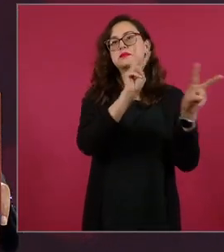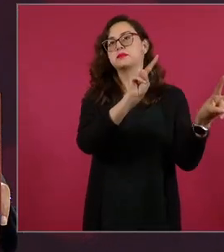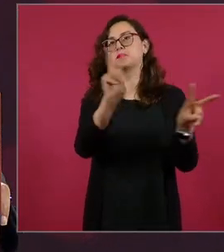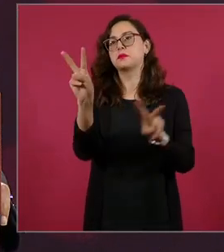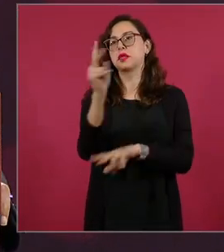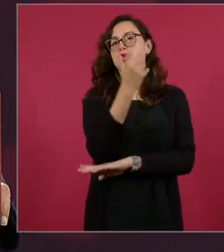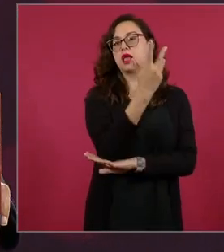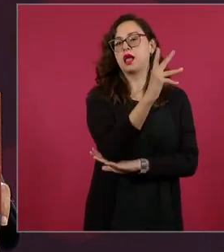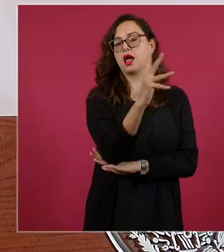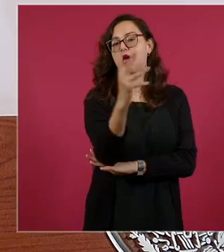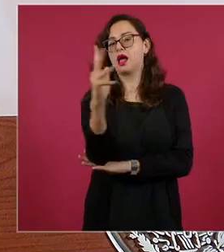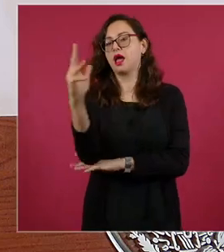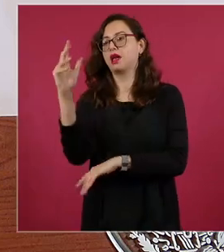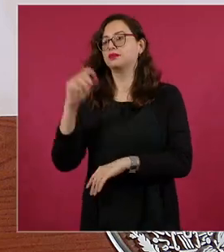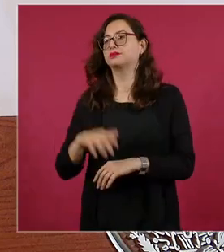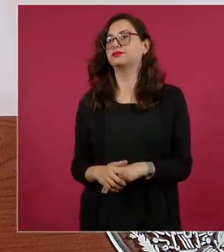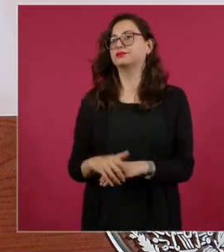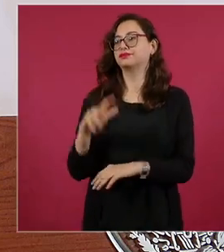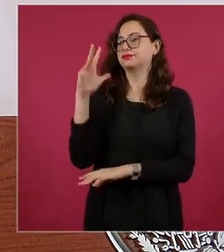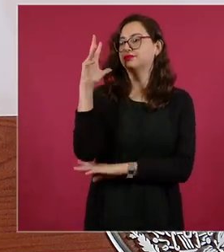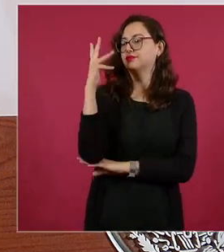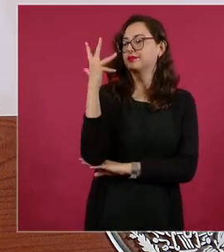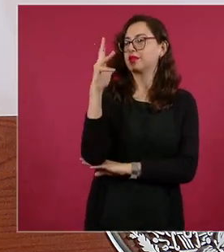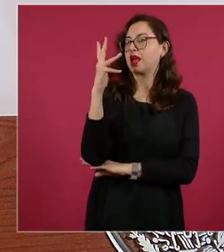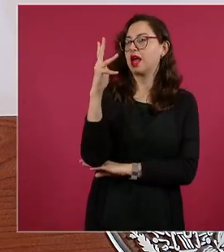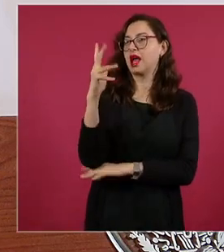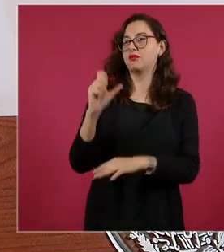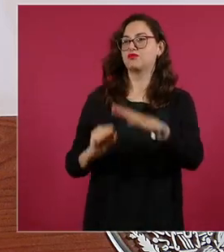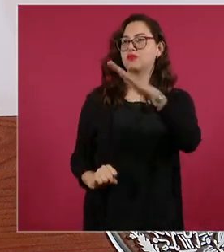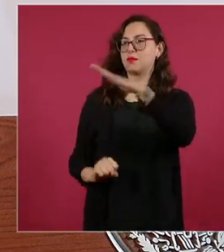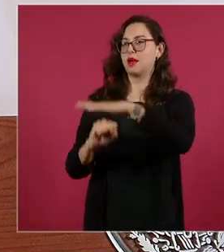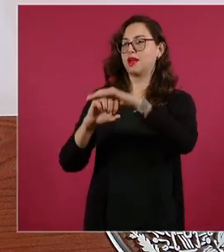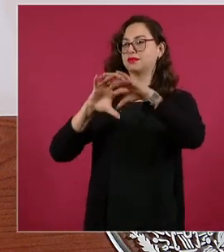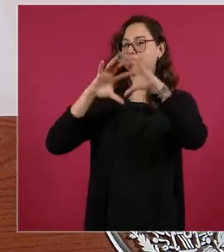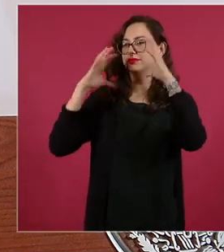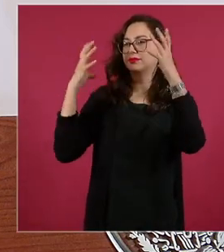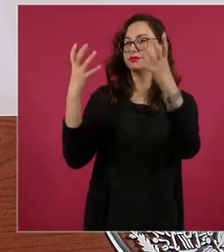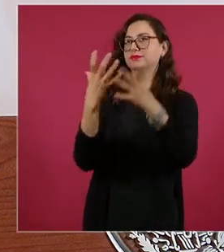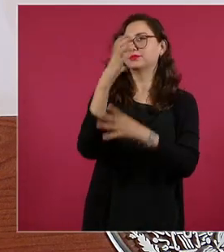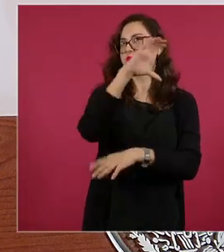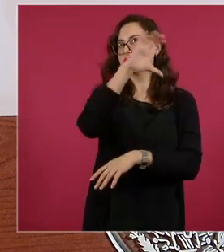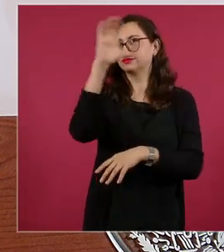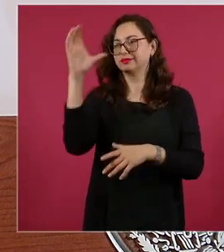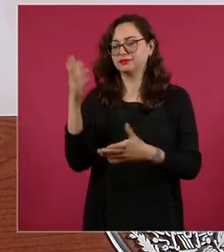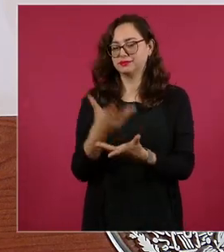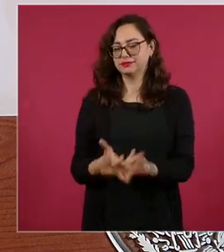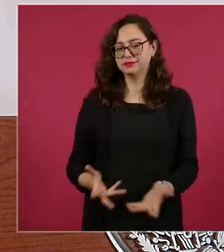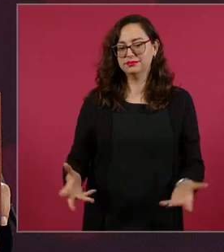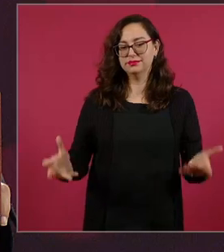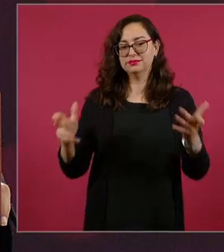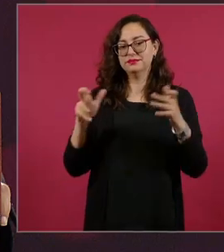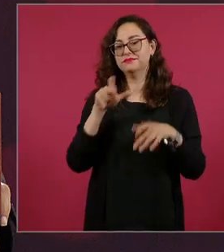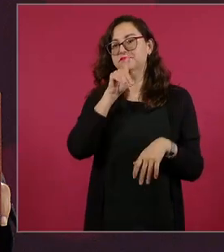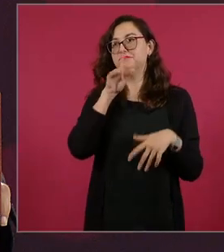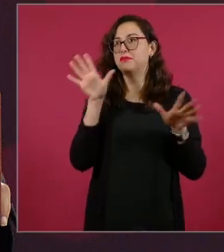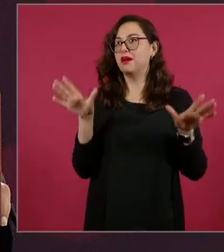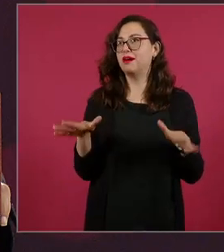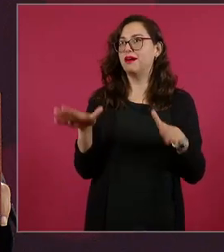Sostén del cielo Fertilidad De la tierra Ver volar Las guacamayas